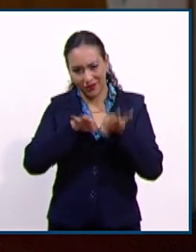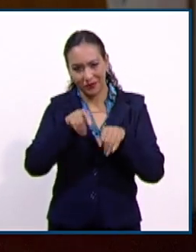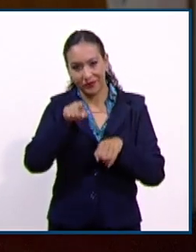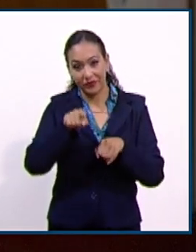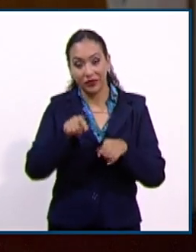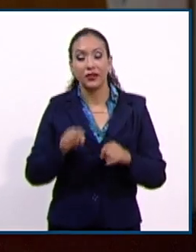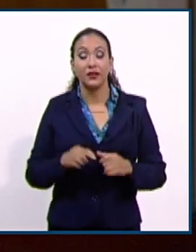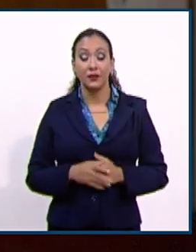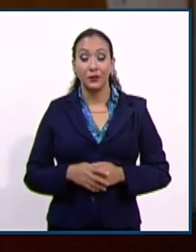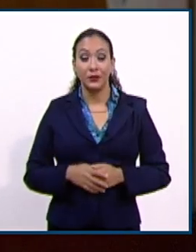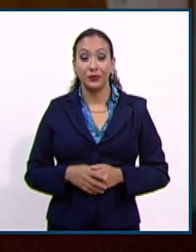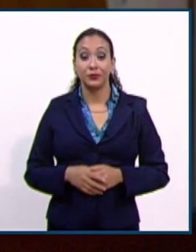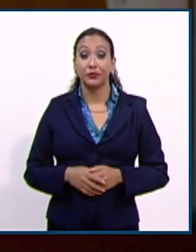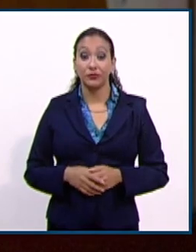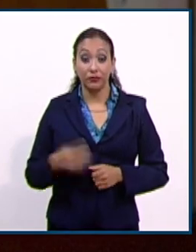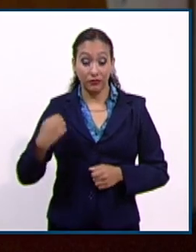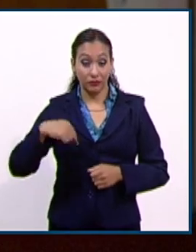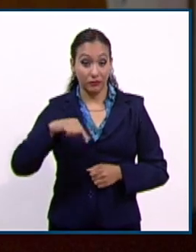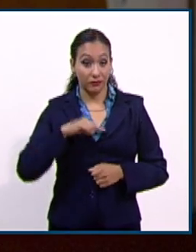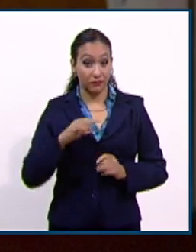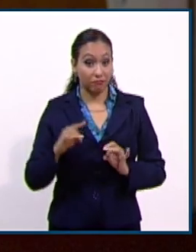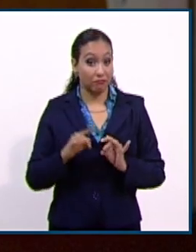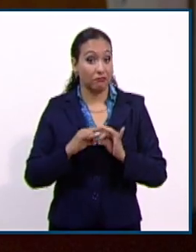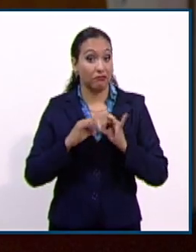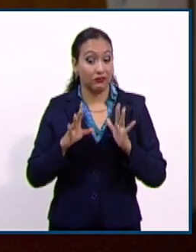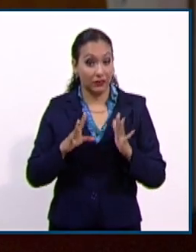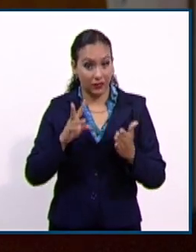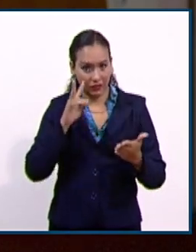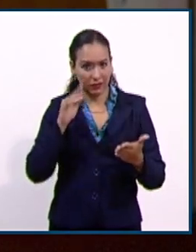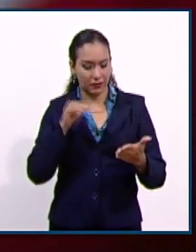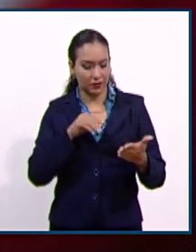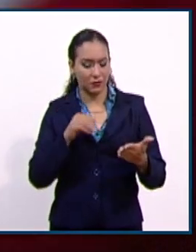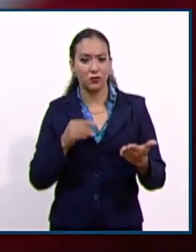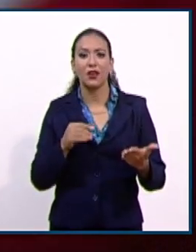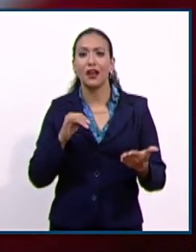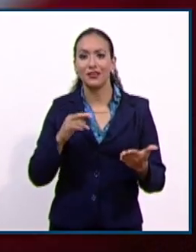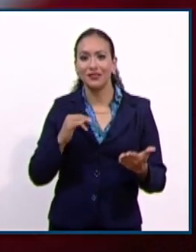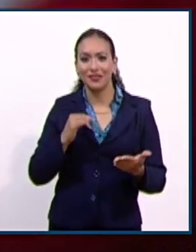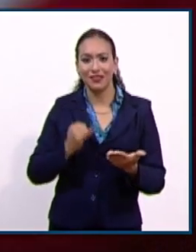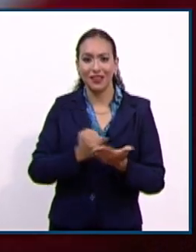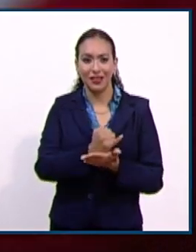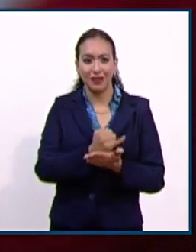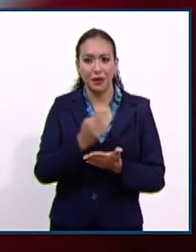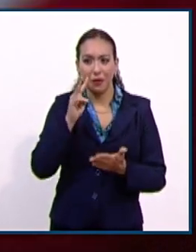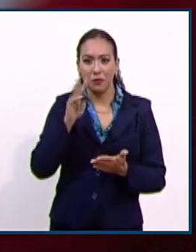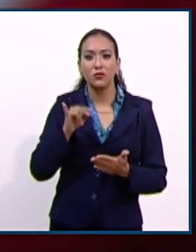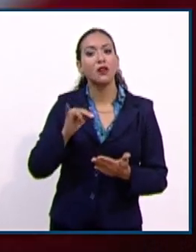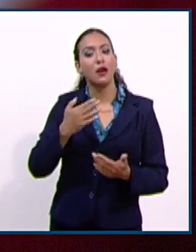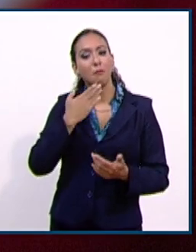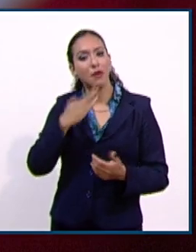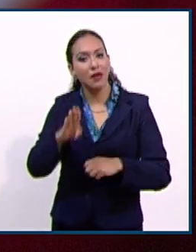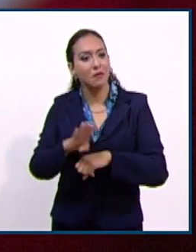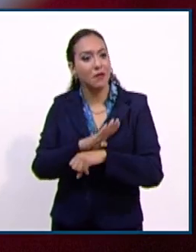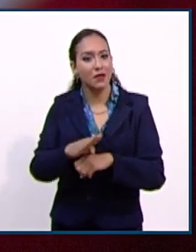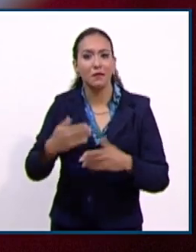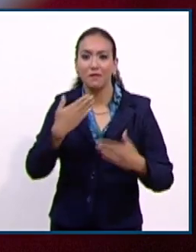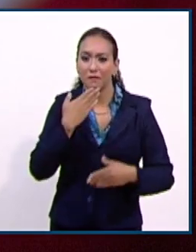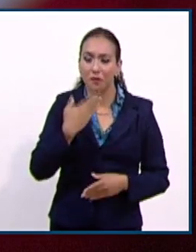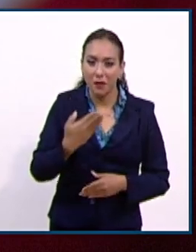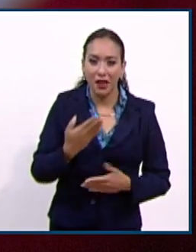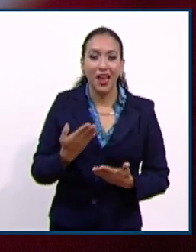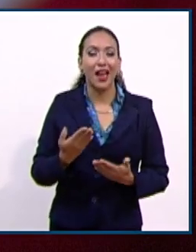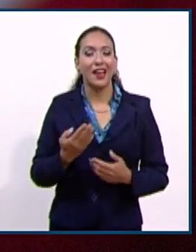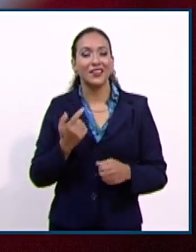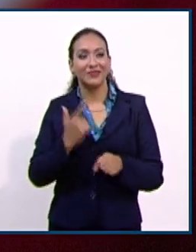momento donde un asunto te sale bellísimo, te das cuenta que tu trabajo tiene